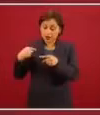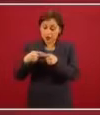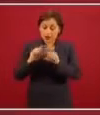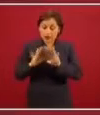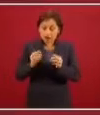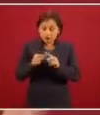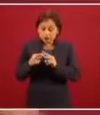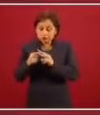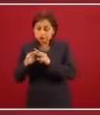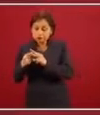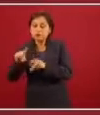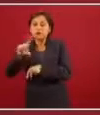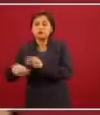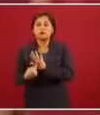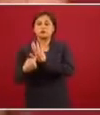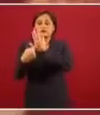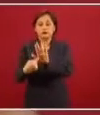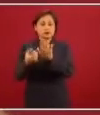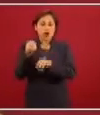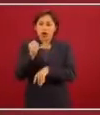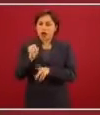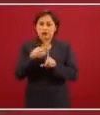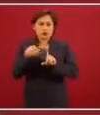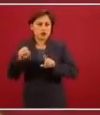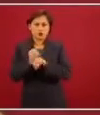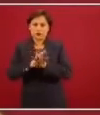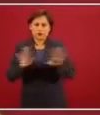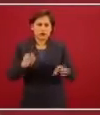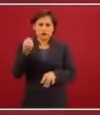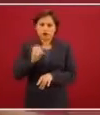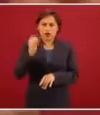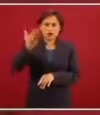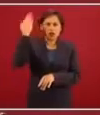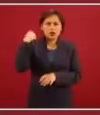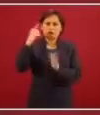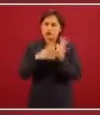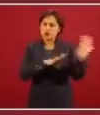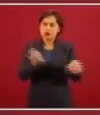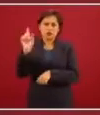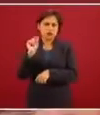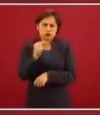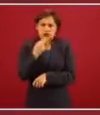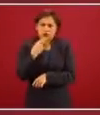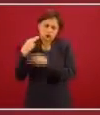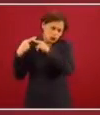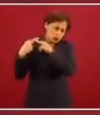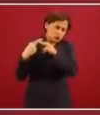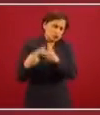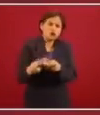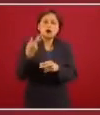es un sistema rutinario de información que existe desde los años 70, pero esta información es crítica para poder hacer